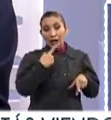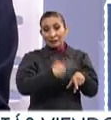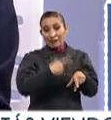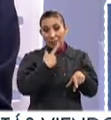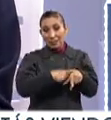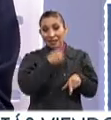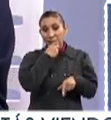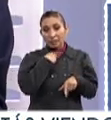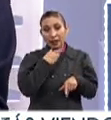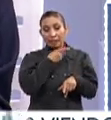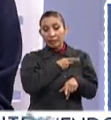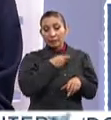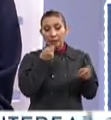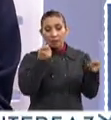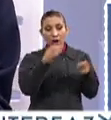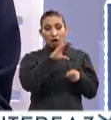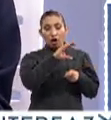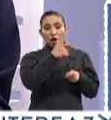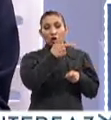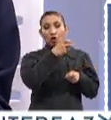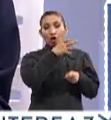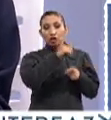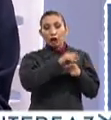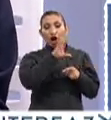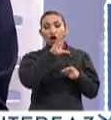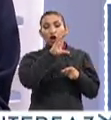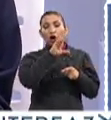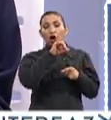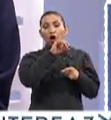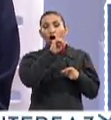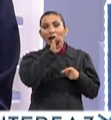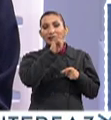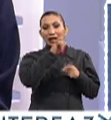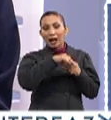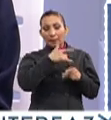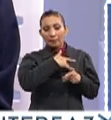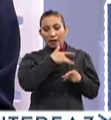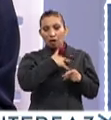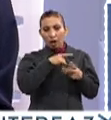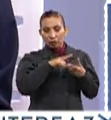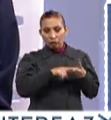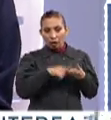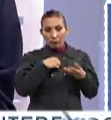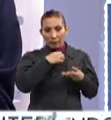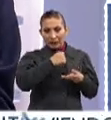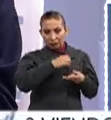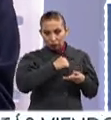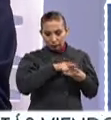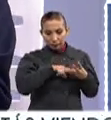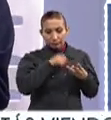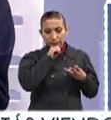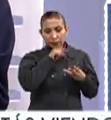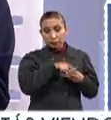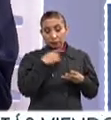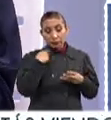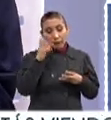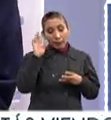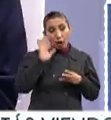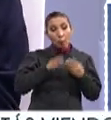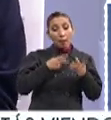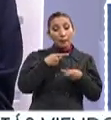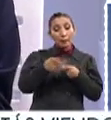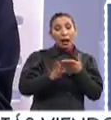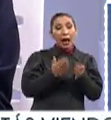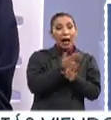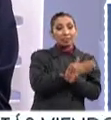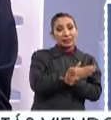bien controlado, uh-huh. glucosa, colesterol, triglicéridos, presión arterial. Pero también debemos hacer cuestión